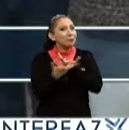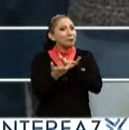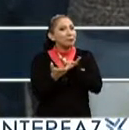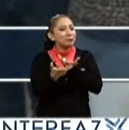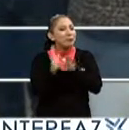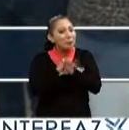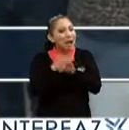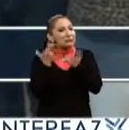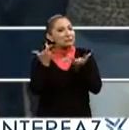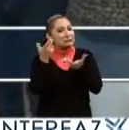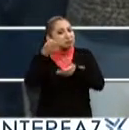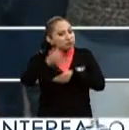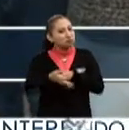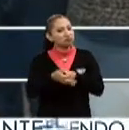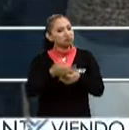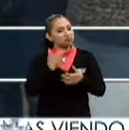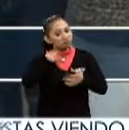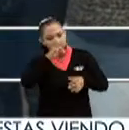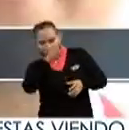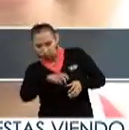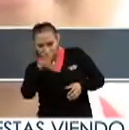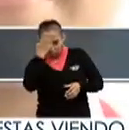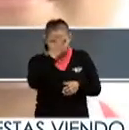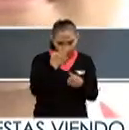fuera más apta, según